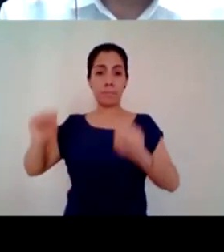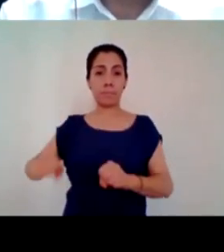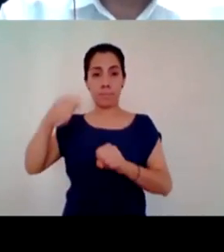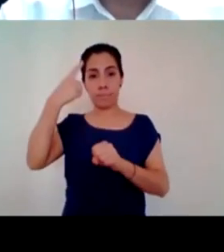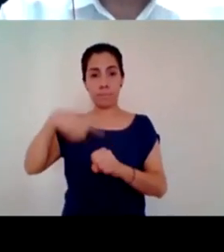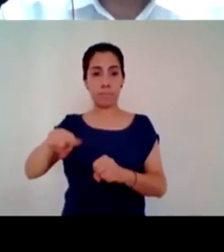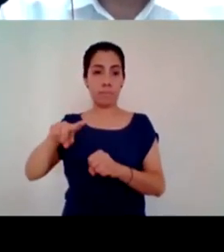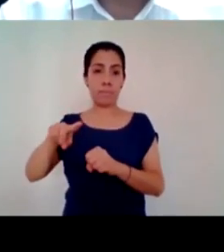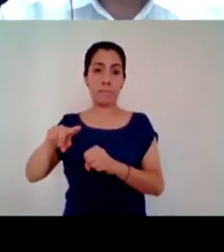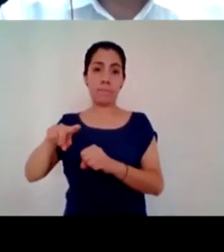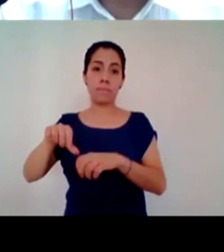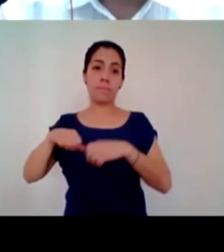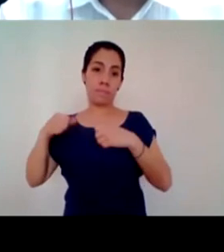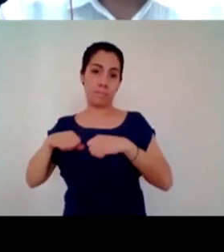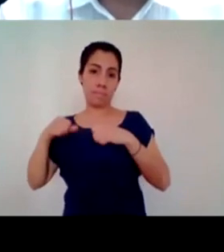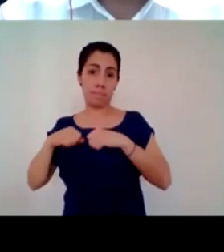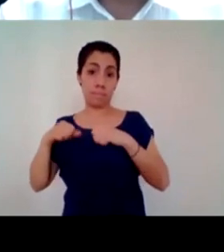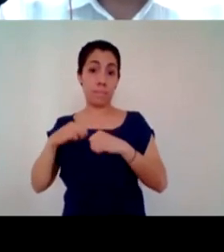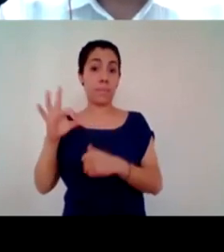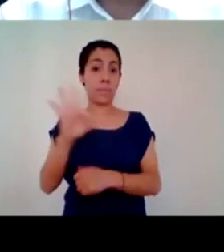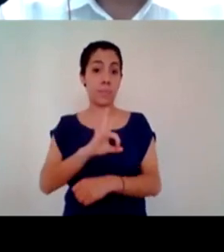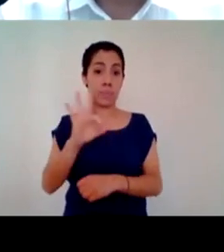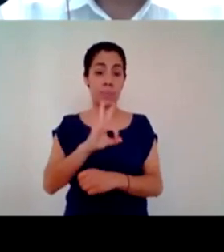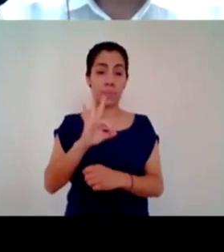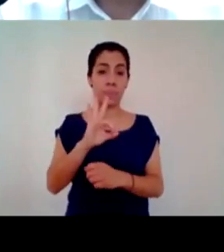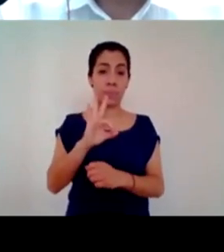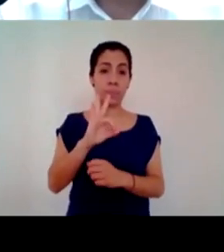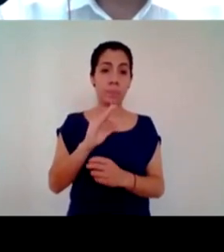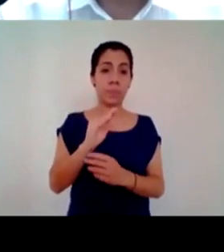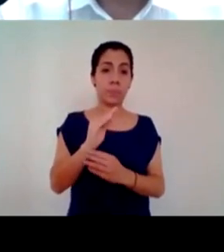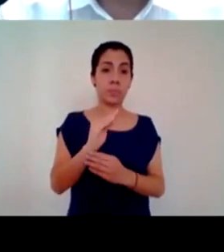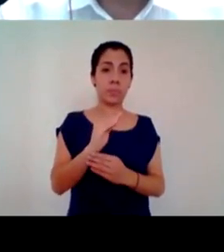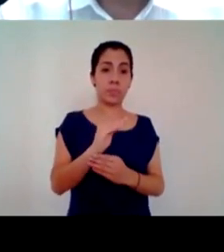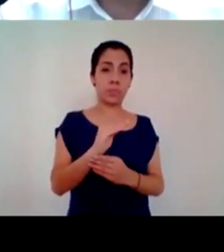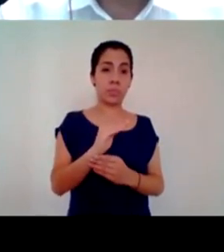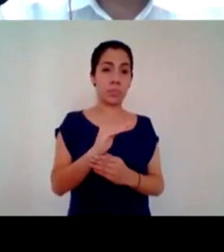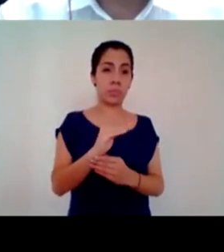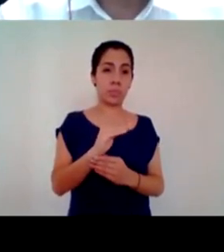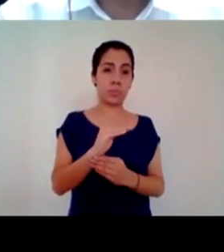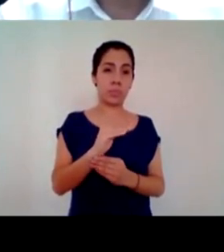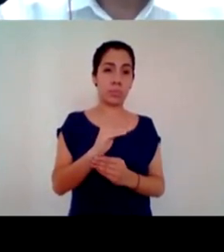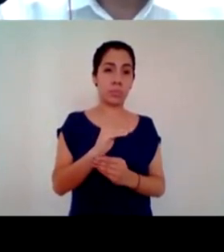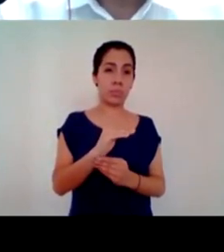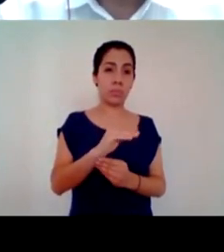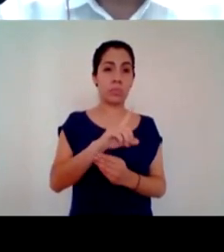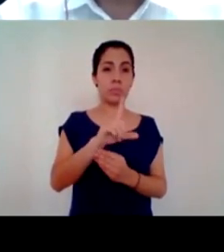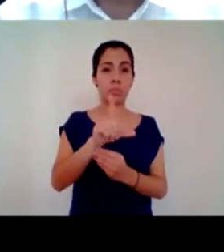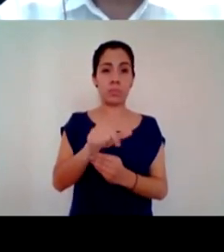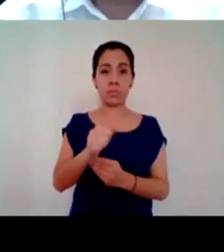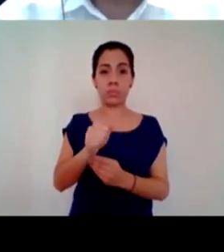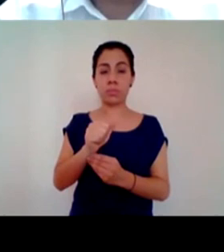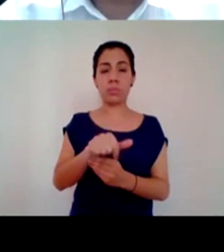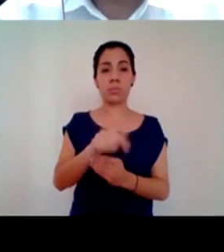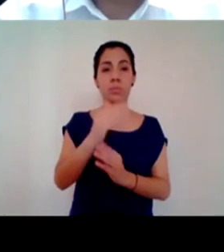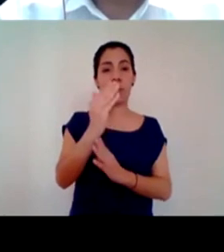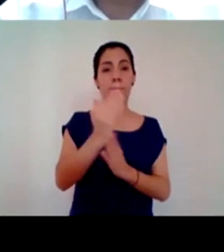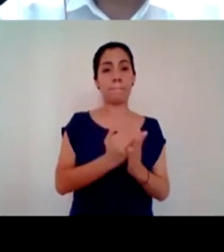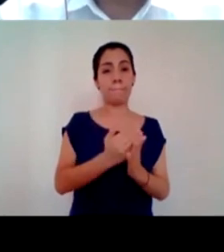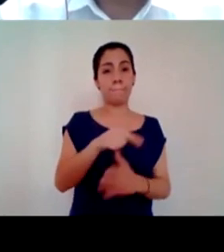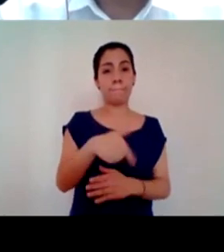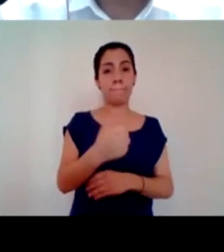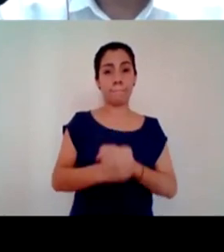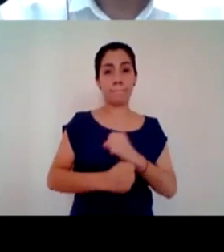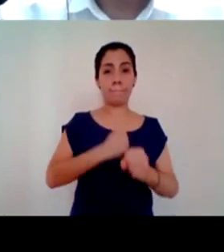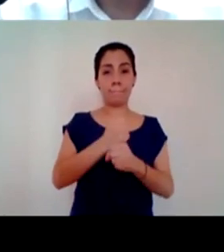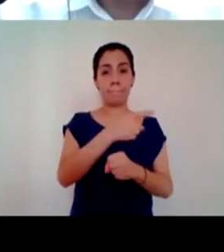de 12, pues finalmente se van a ir a un proceso de restitución de derechos, que en la Constitución refiere